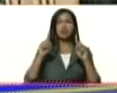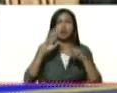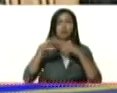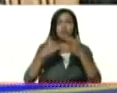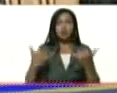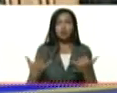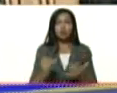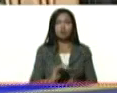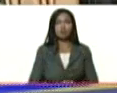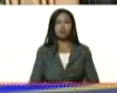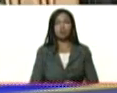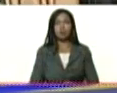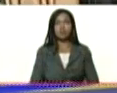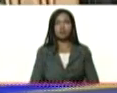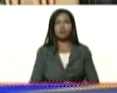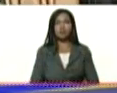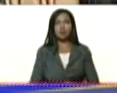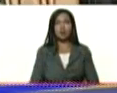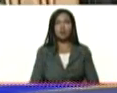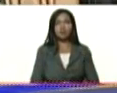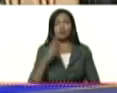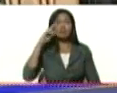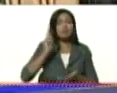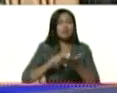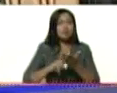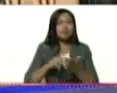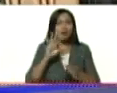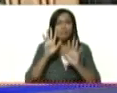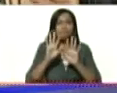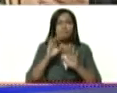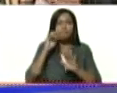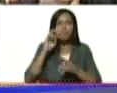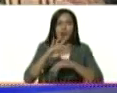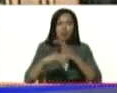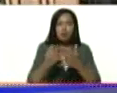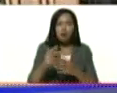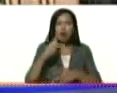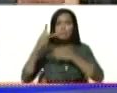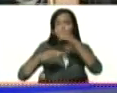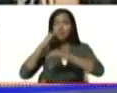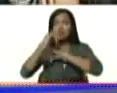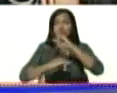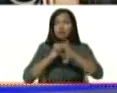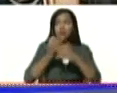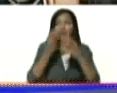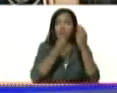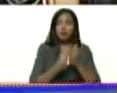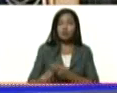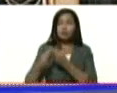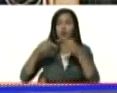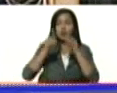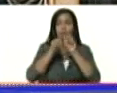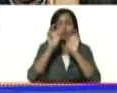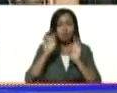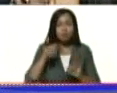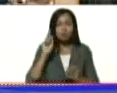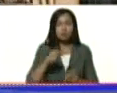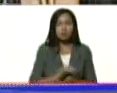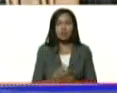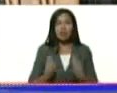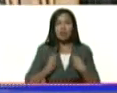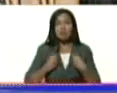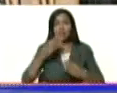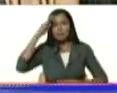existe, es una realidad palpable en la política internacional, en la economía, en la